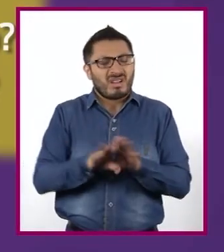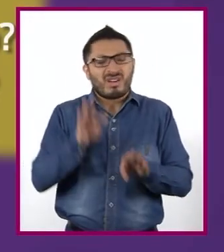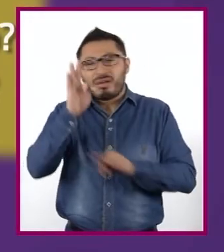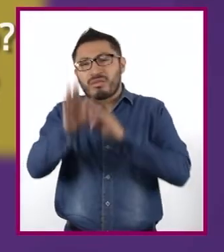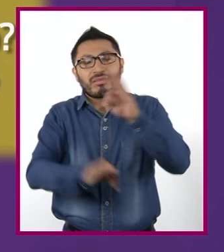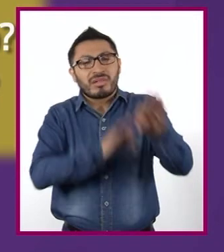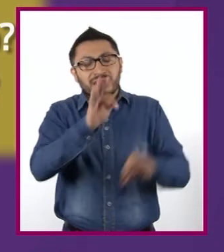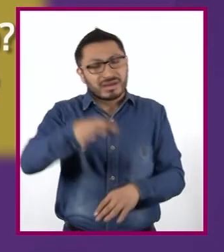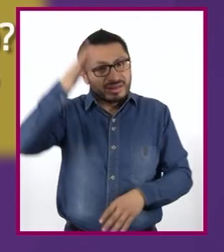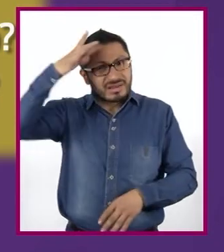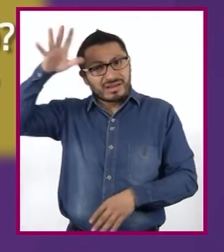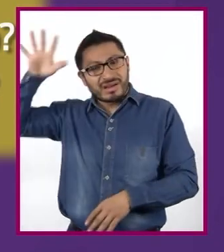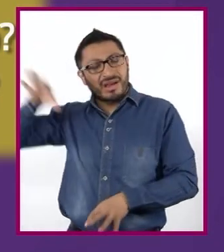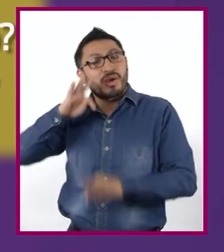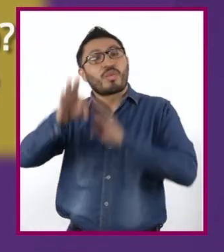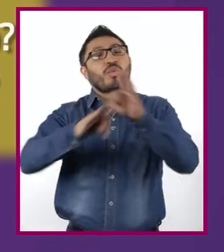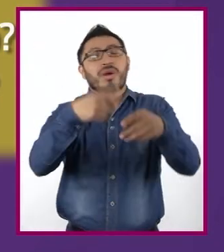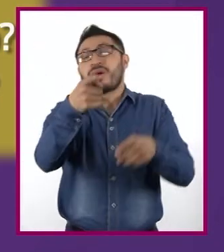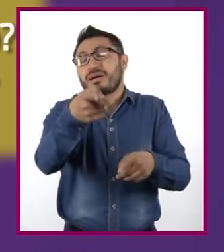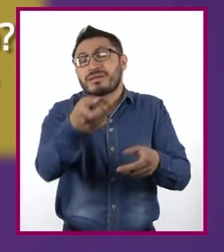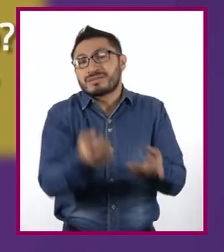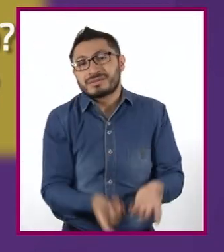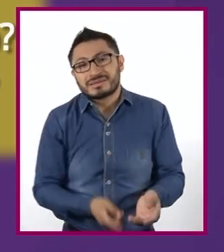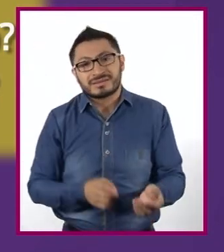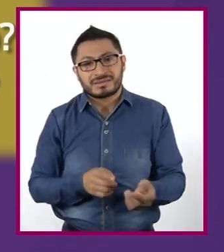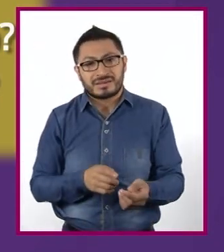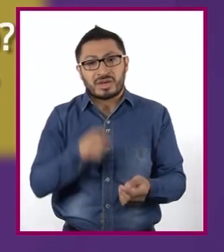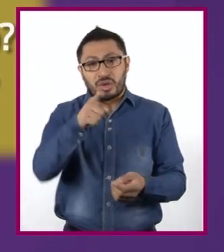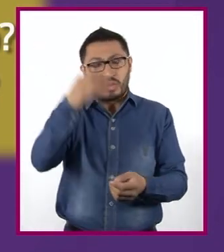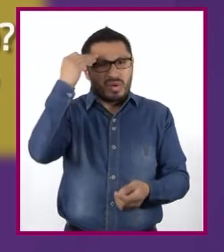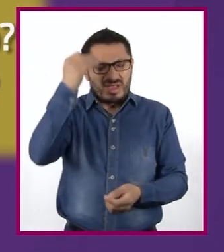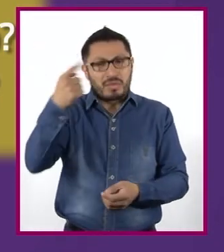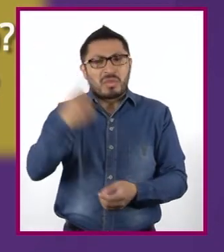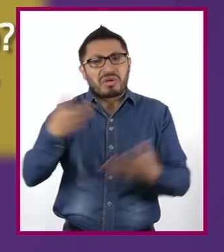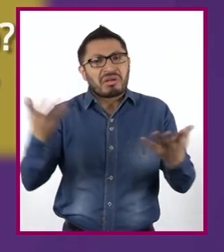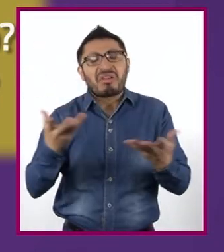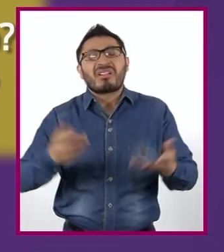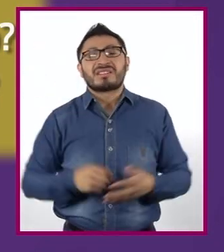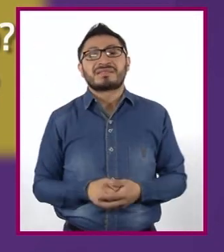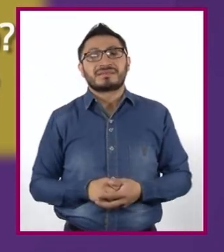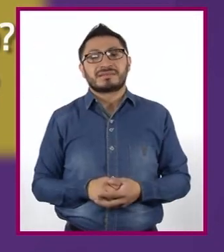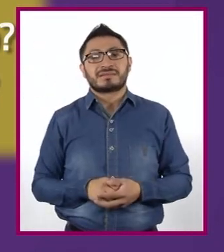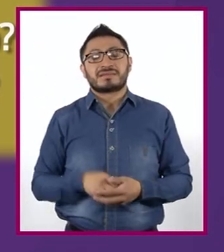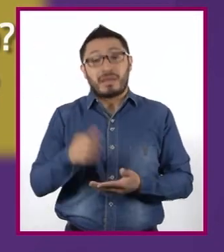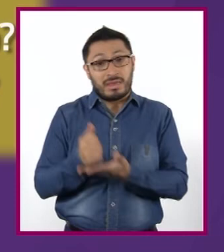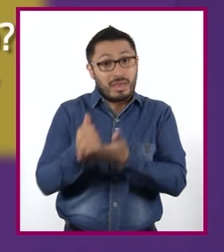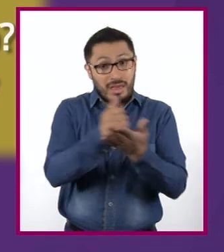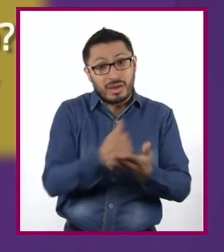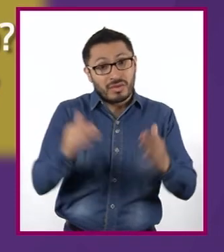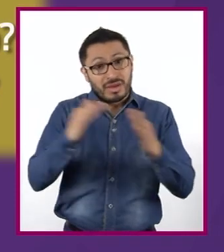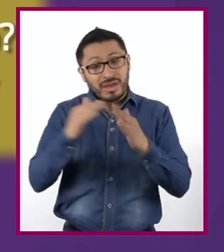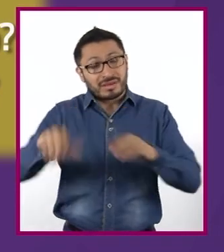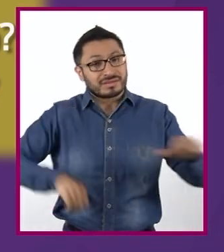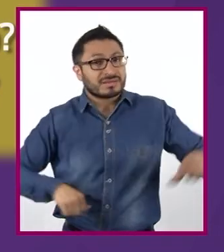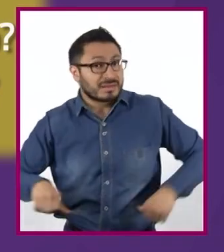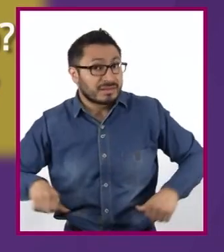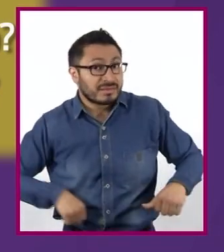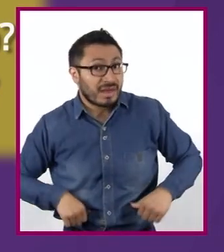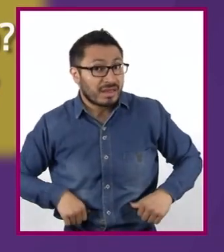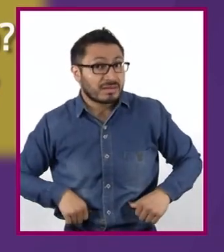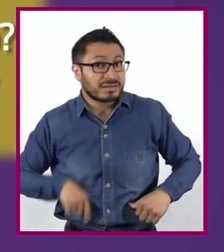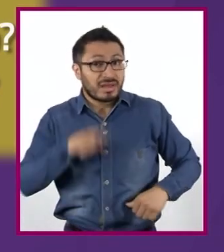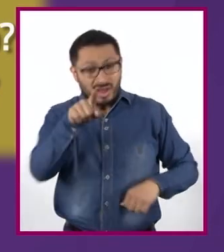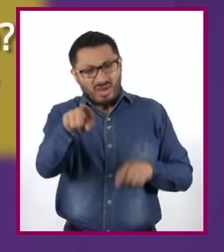las y los adultos? ¿A qué dedican la mayor parte del tiempo? ¿Colaboran en actividades del hogar? Si tienen